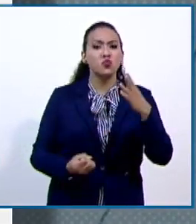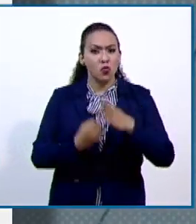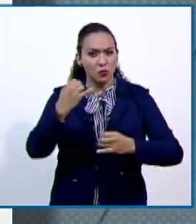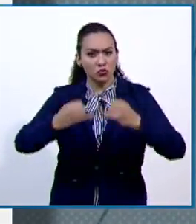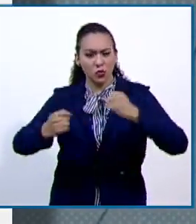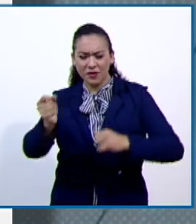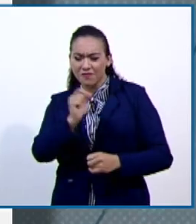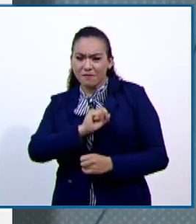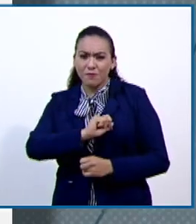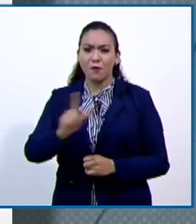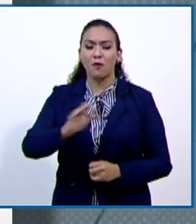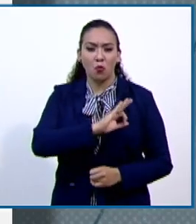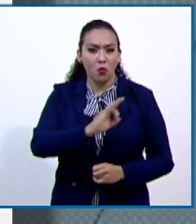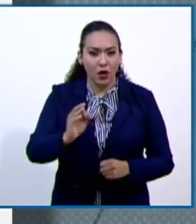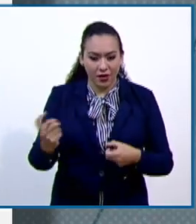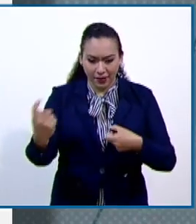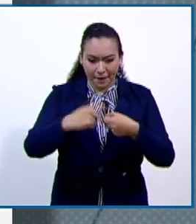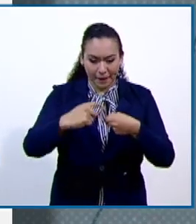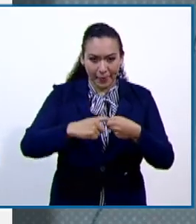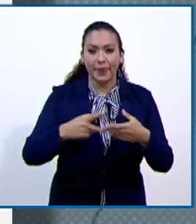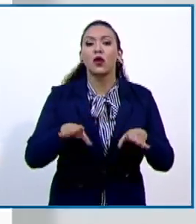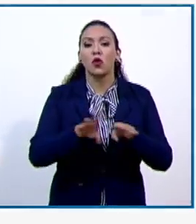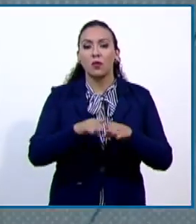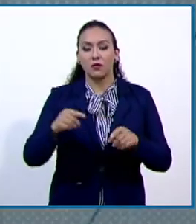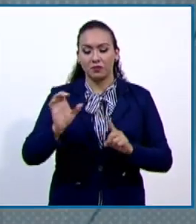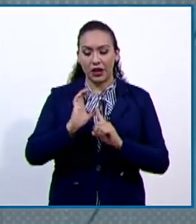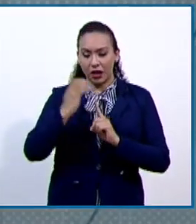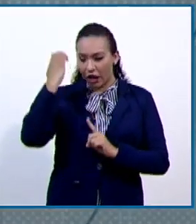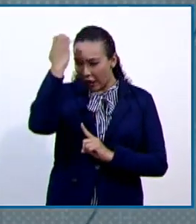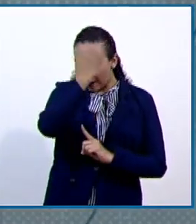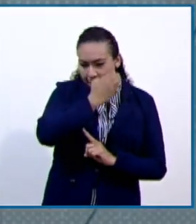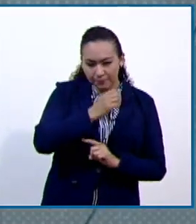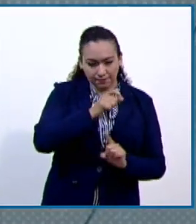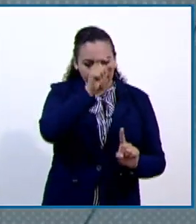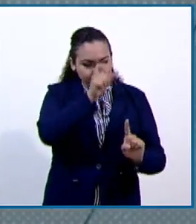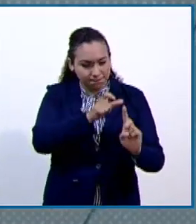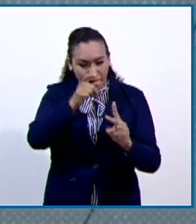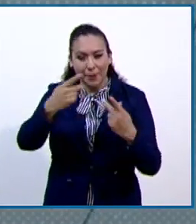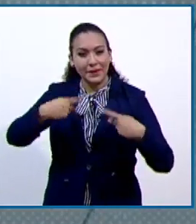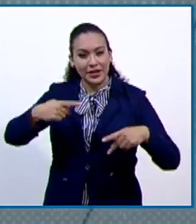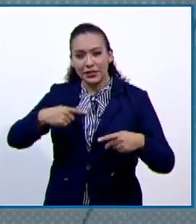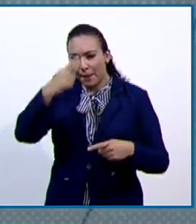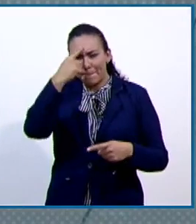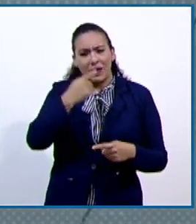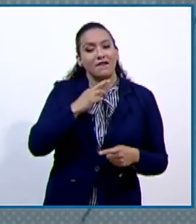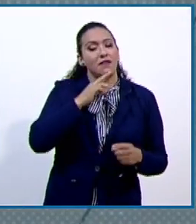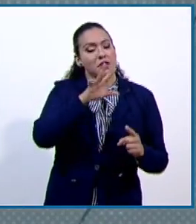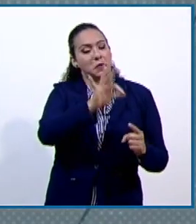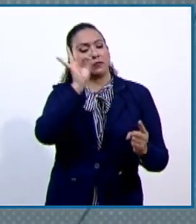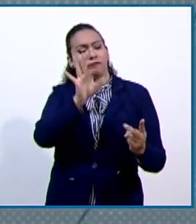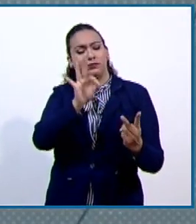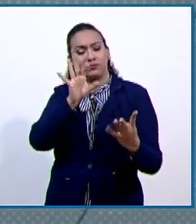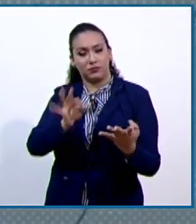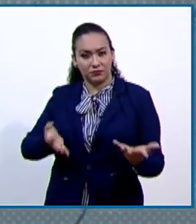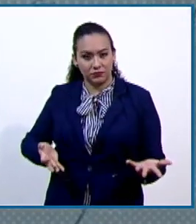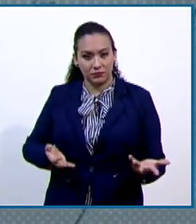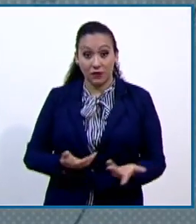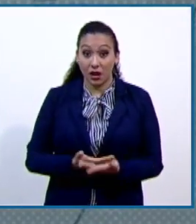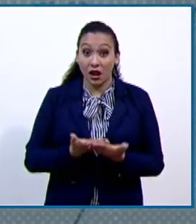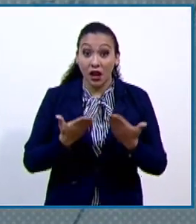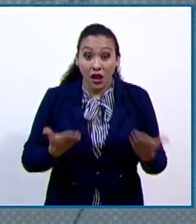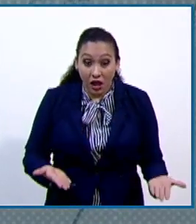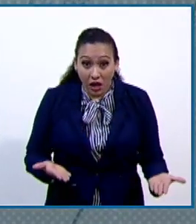al proceso de elección, atendiendo siempre las distintas decisiones jurisdiccionales. Agregan que hoy